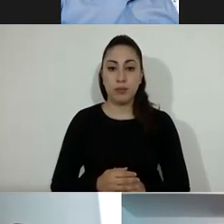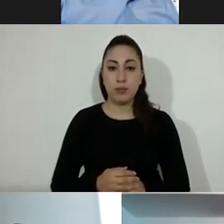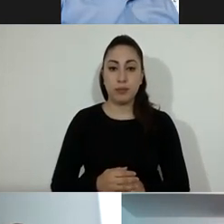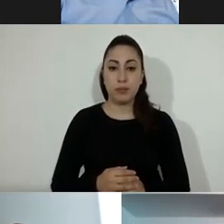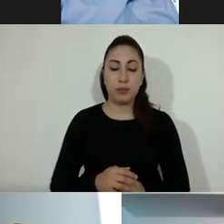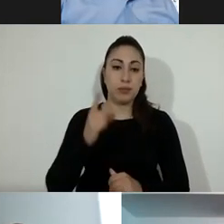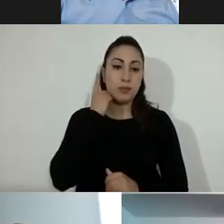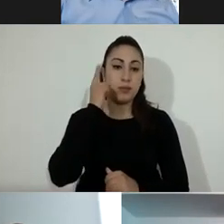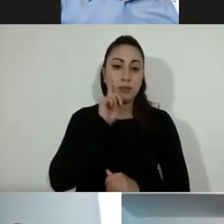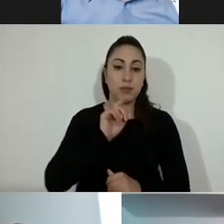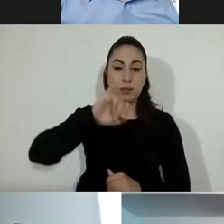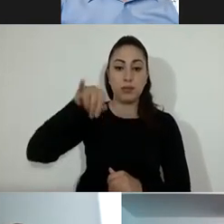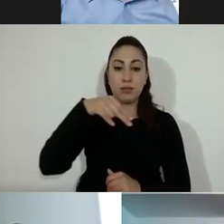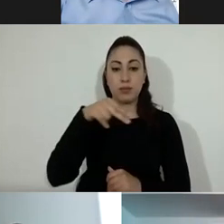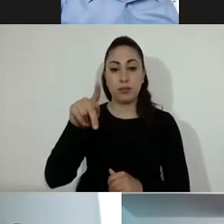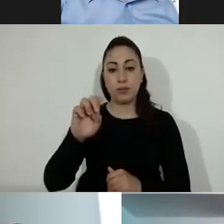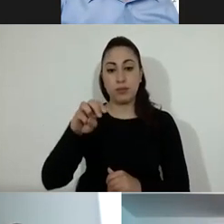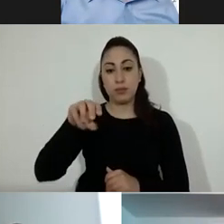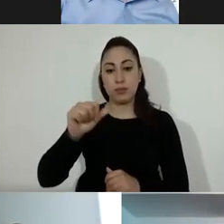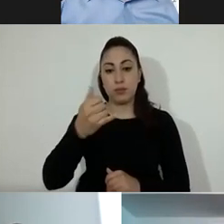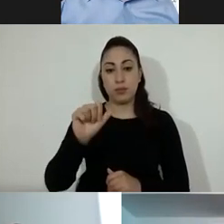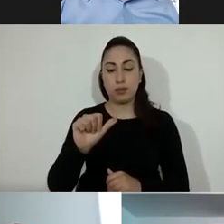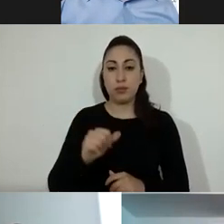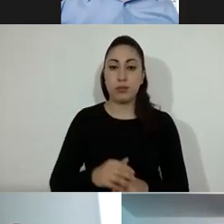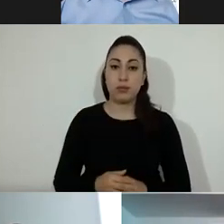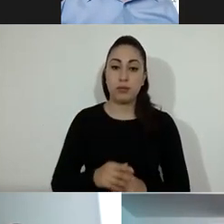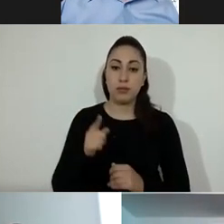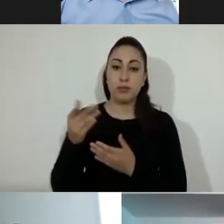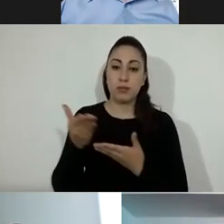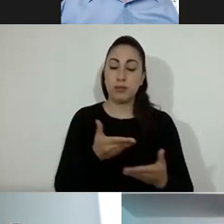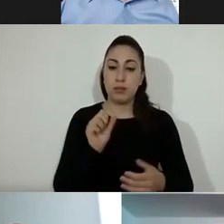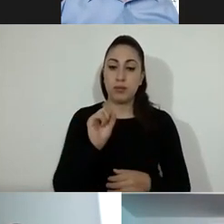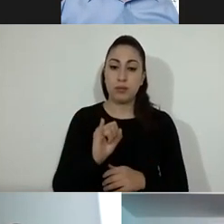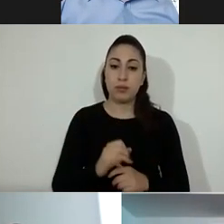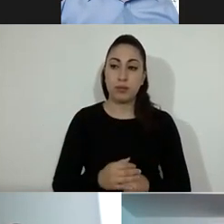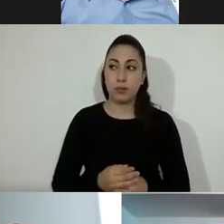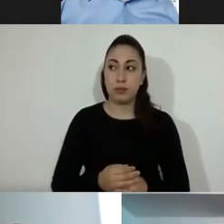Diputada Janet Elizabeth Guerrero Maya. Janet Guerrero, presente.